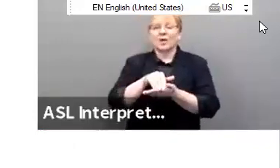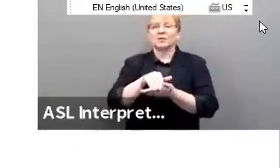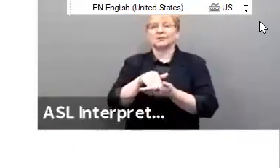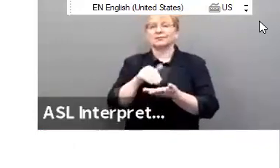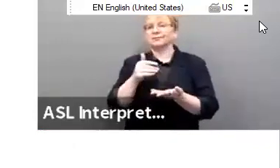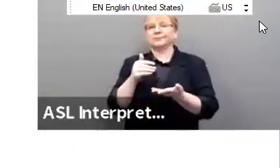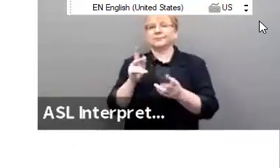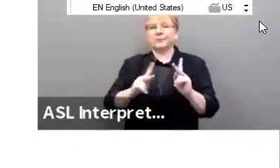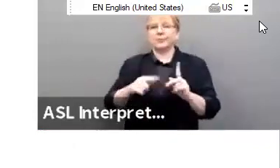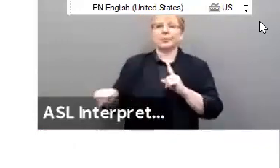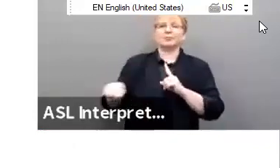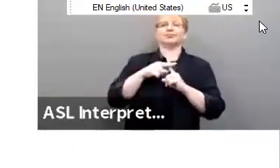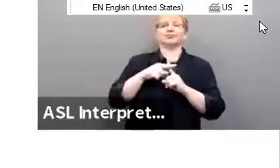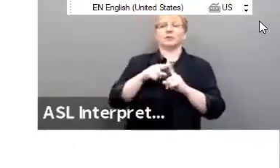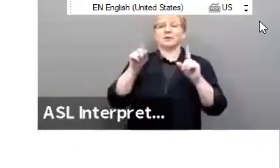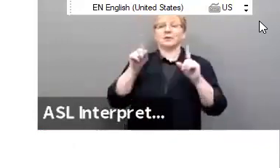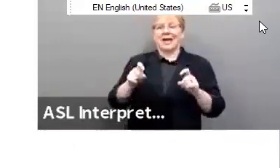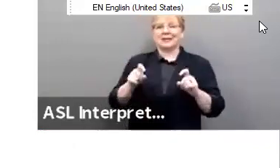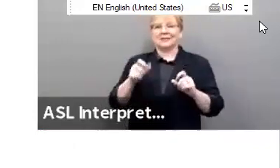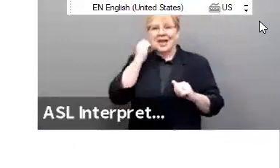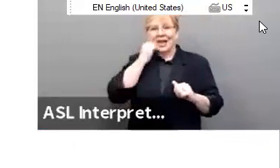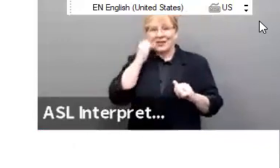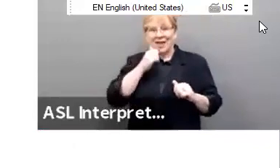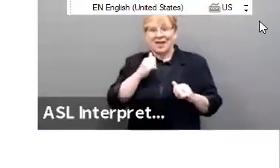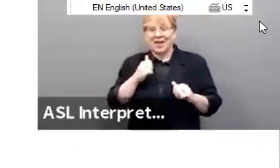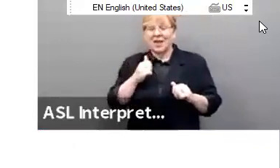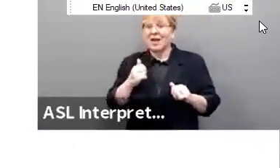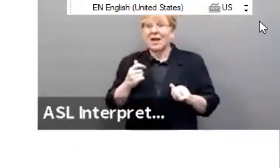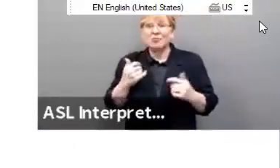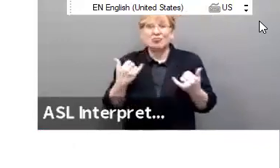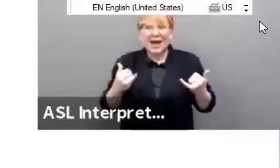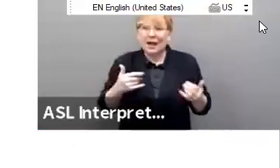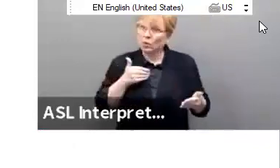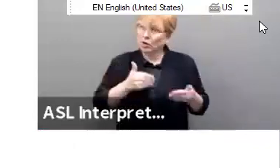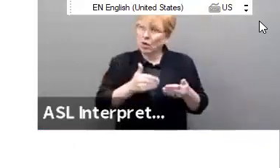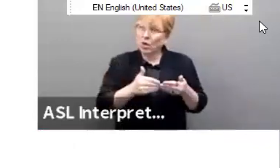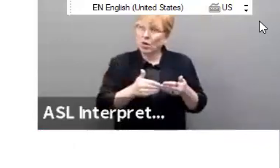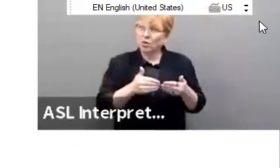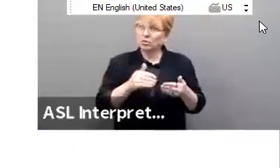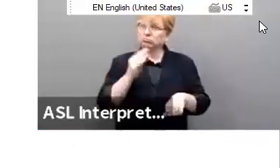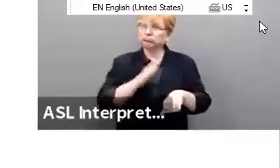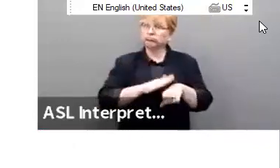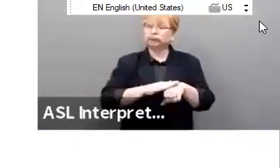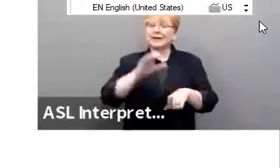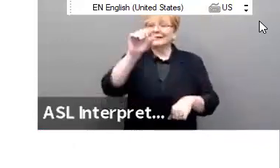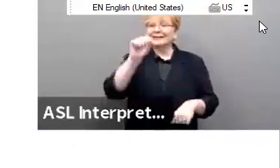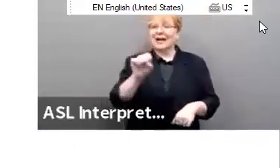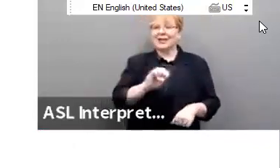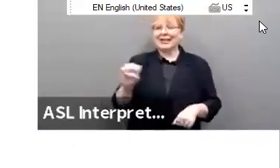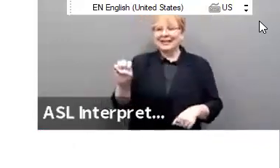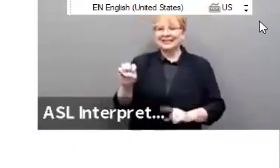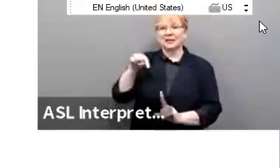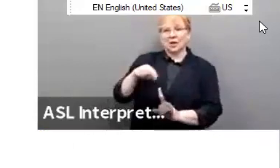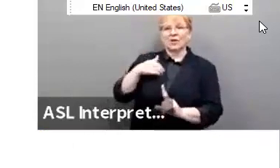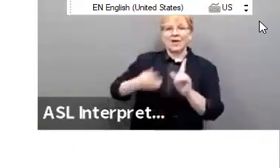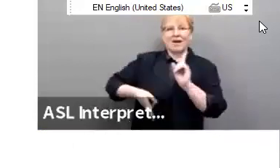estamos inclinando más hacia el peor de los casos. La siguiente, esta me molesta